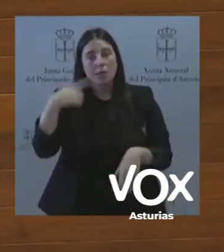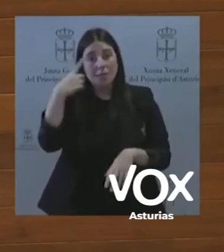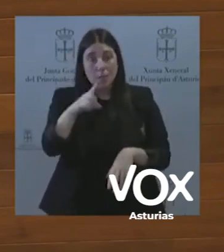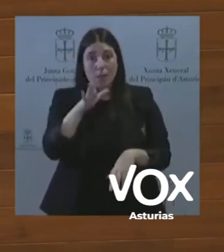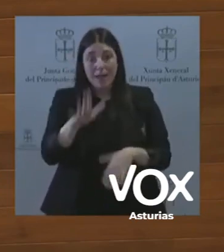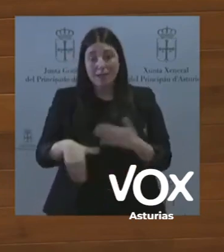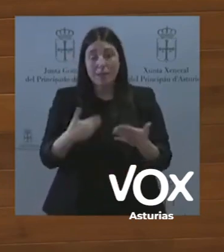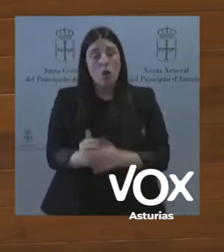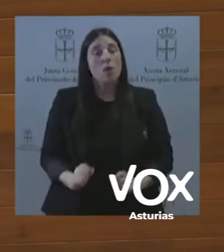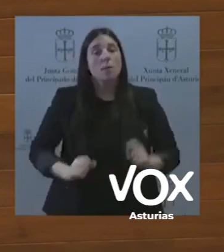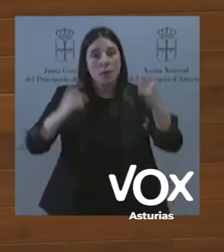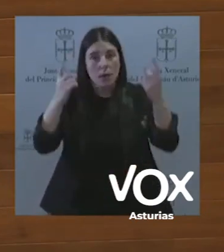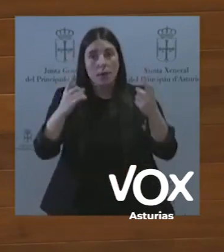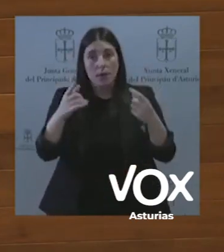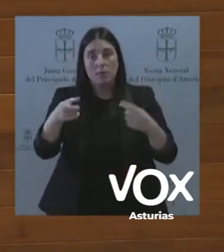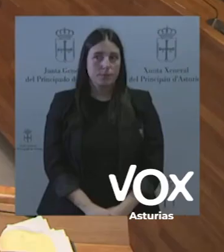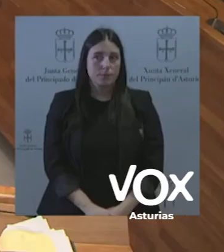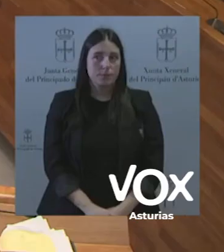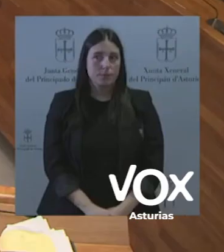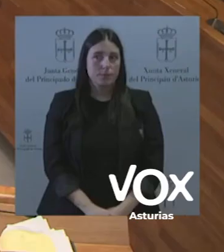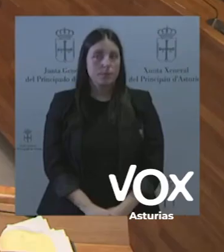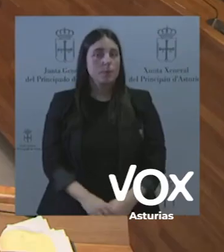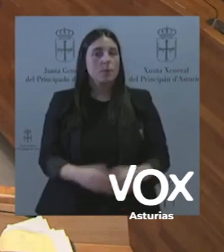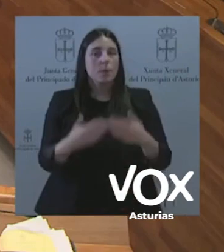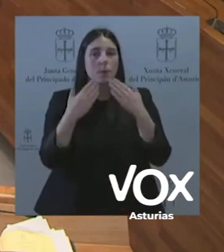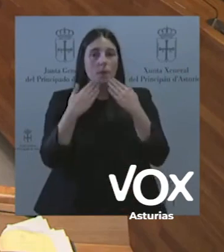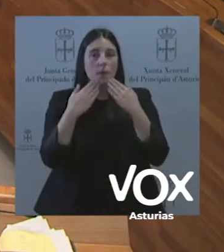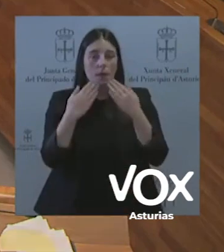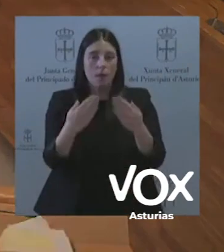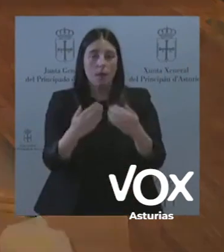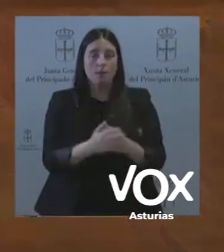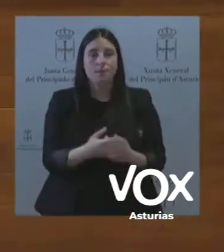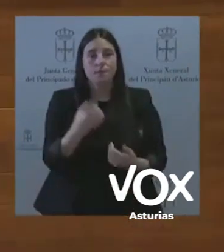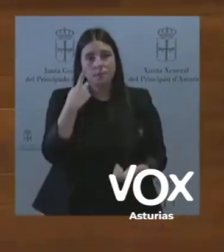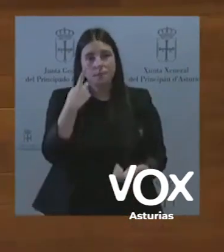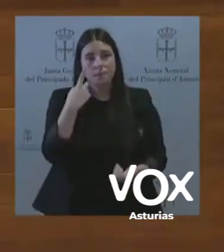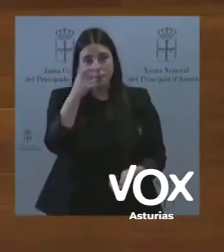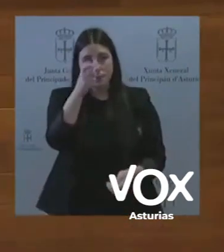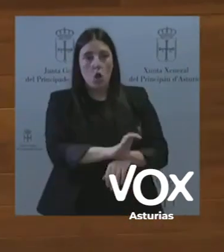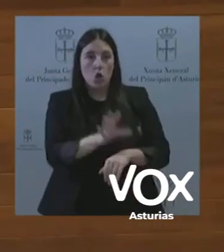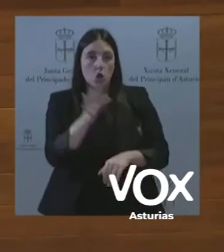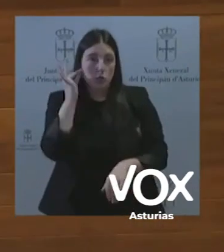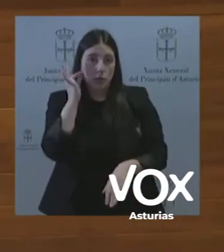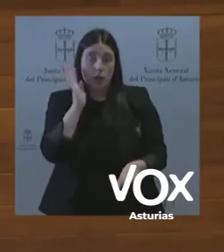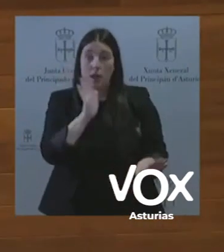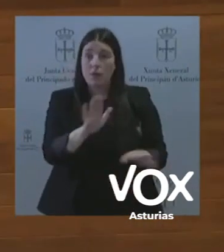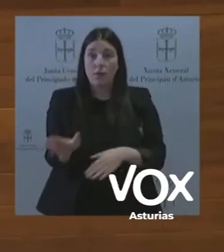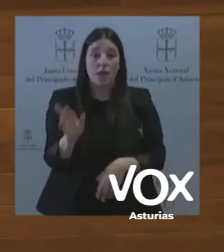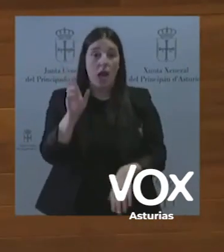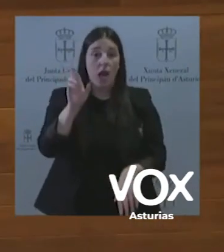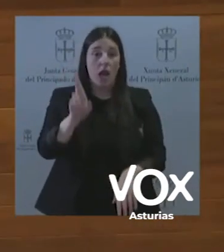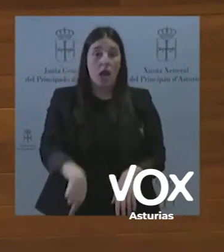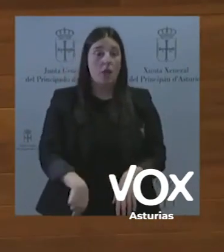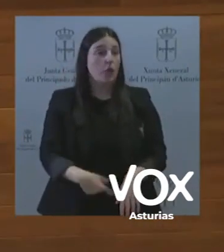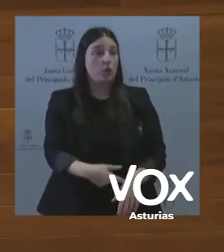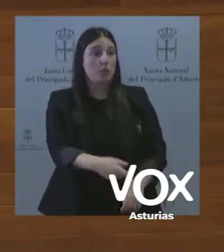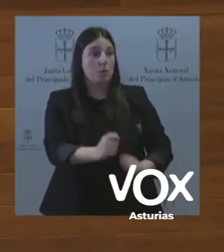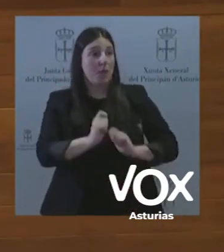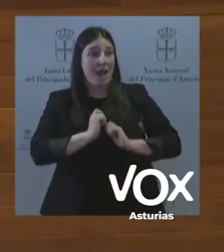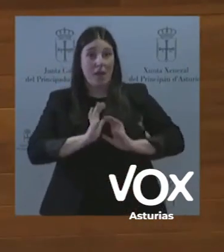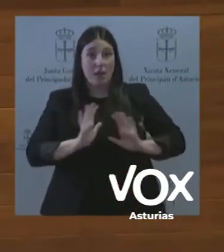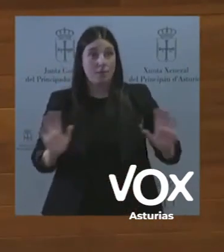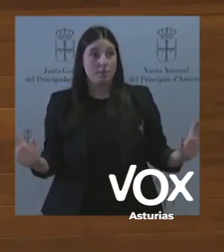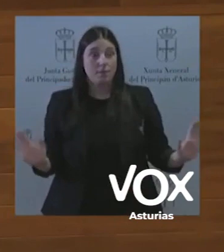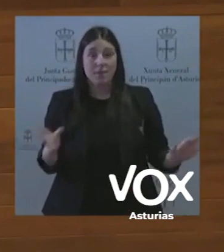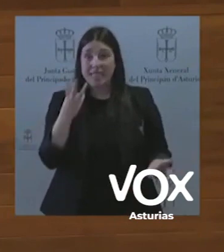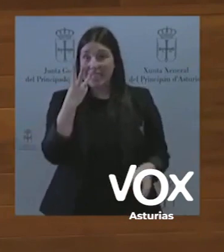situaciones como esta no vuelvan a repetirse. La verdad que acaba de darme la razón de todo lo que le hemos dicho. En 3 años de gobierno no han hecho nada por